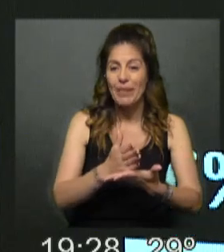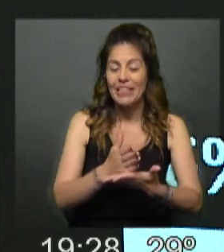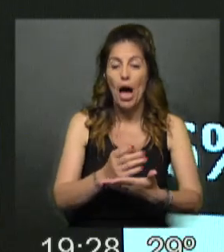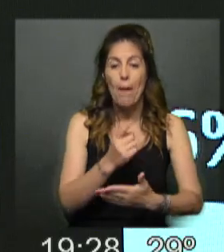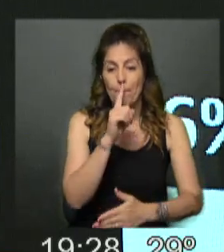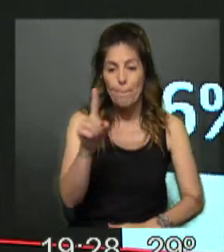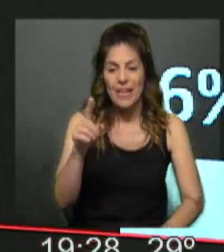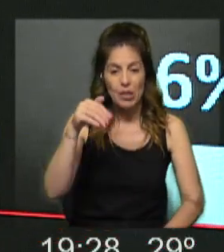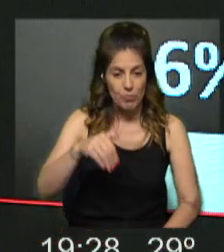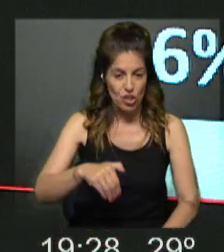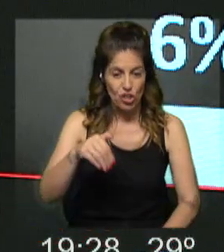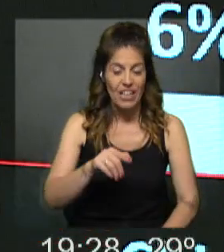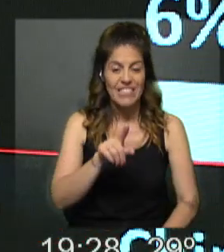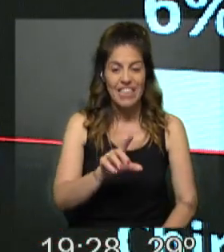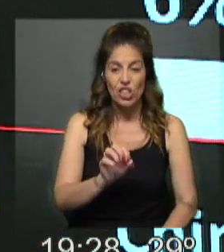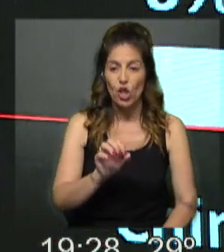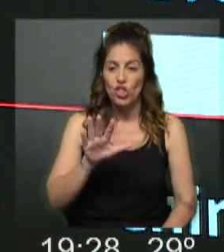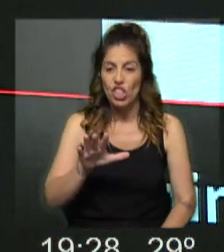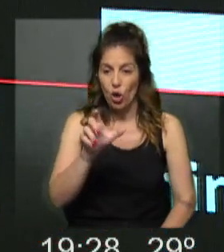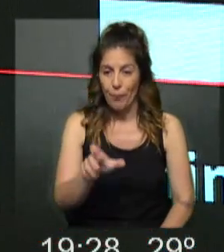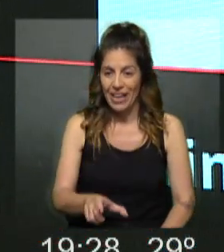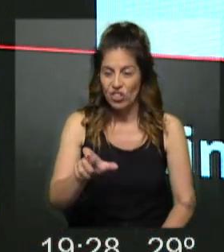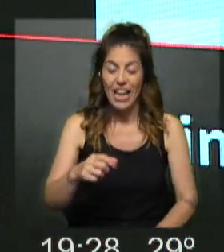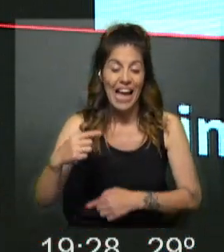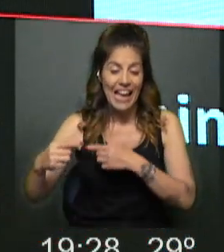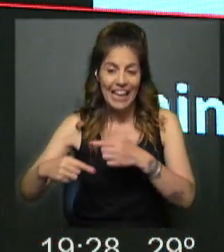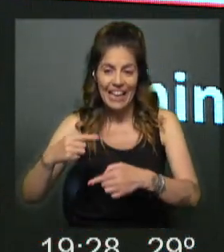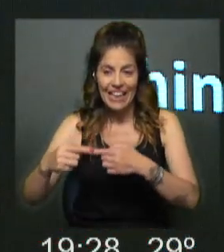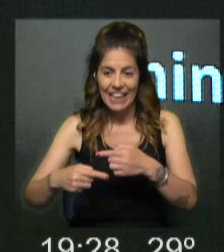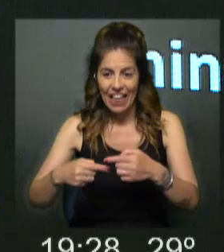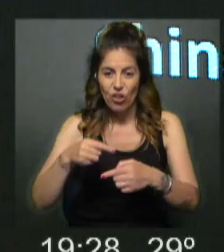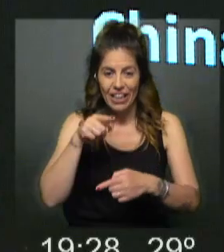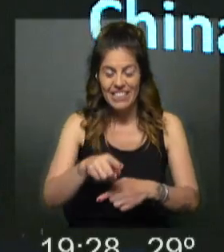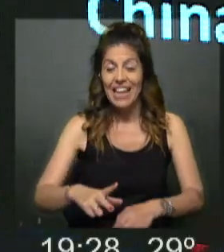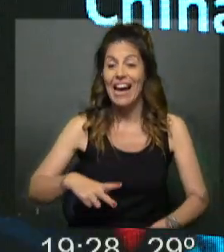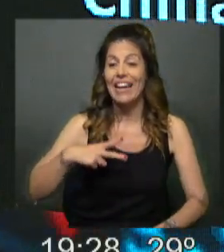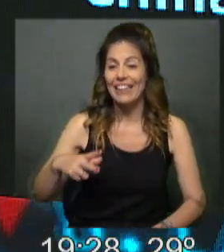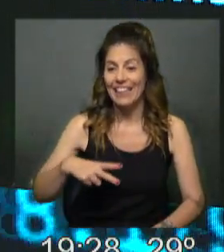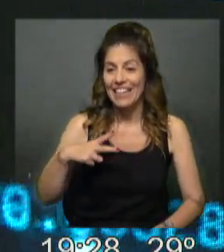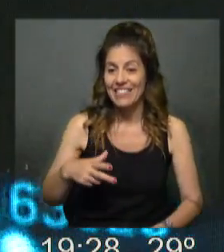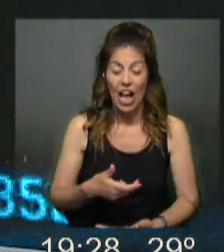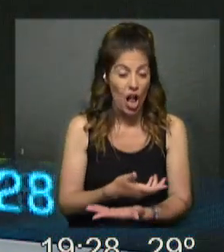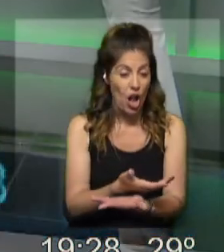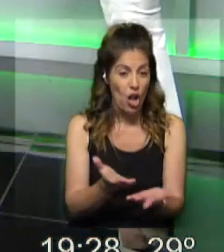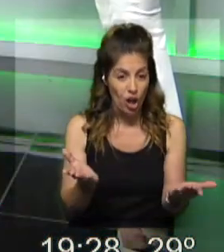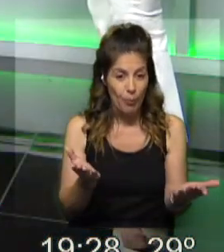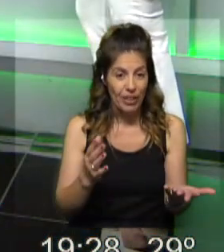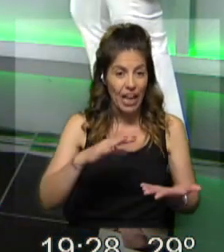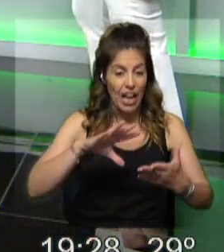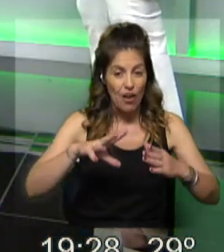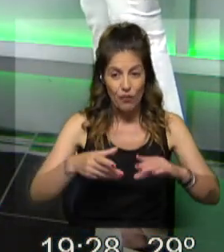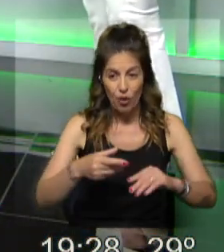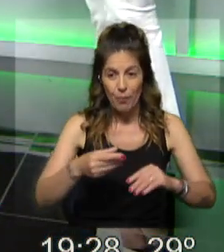millonarios de estos 105 personajes justamente heredaron parcial o totalmente esa riqueza lo que muestra justamente todos los mecanismos por el